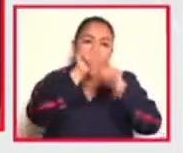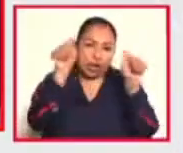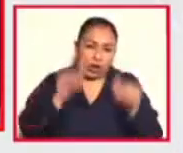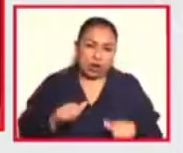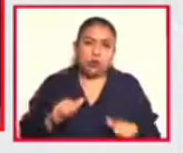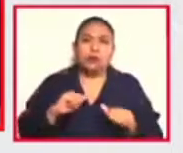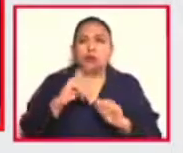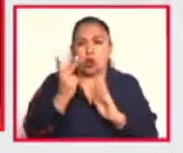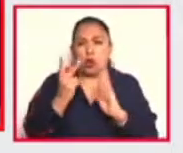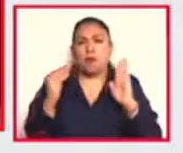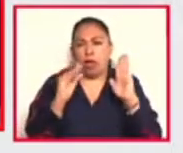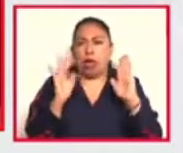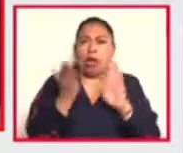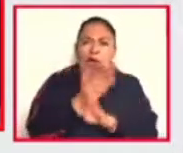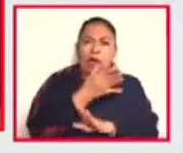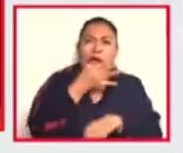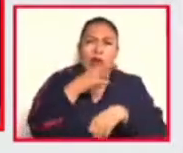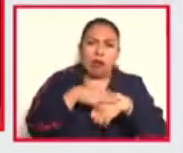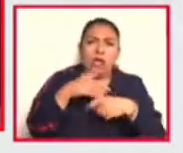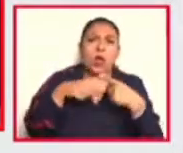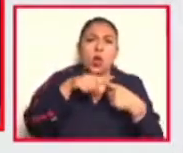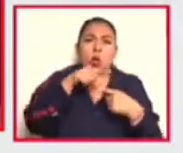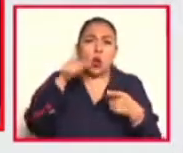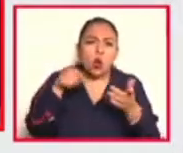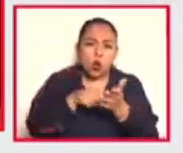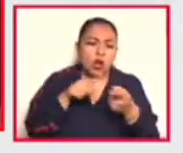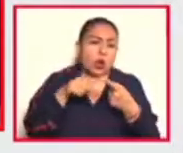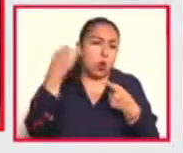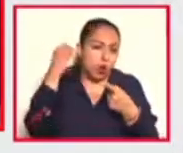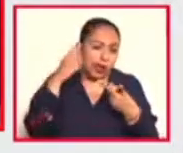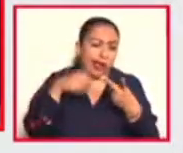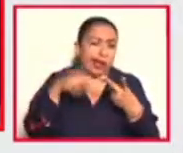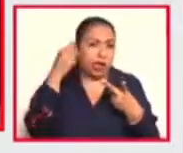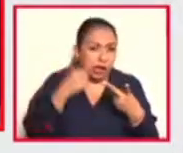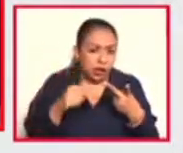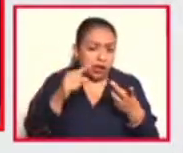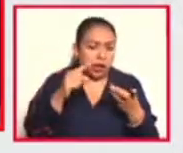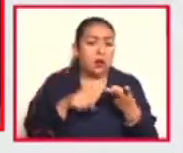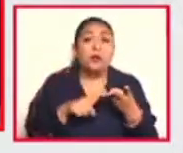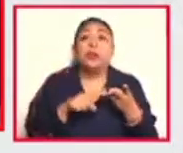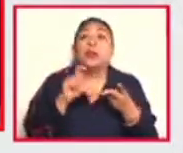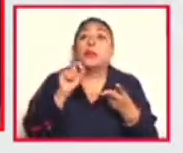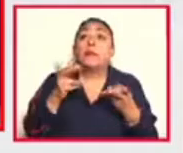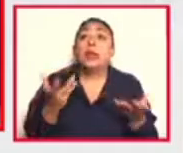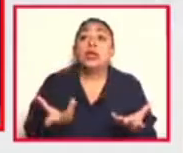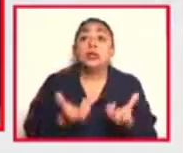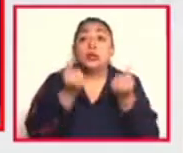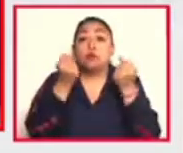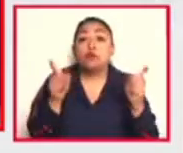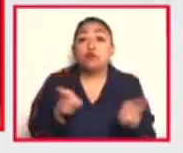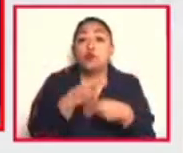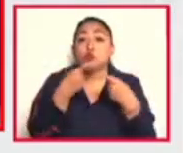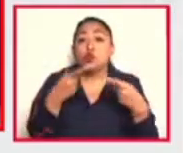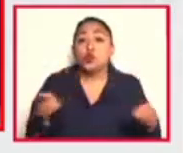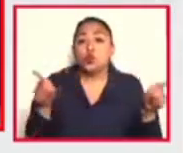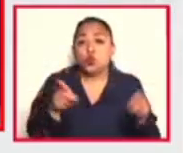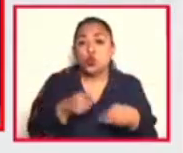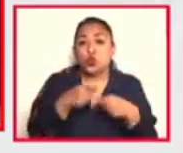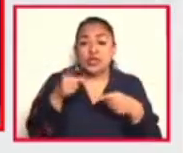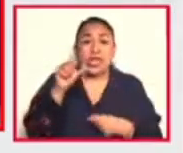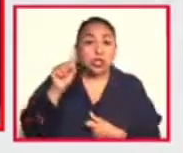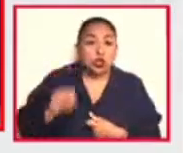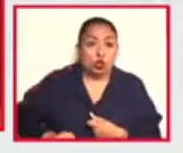ya lo mencionaba, de Oaxaca, de Guerrero. Estamos rescatando mucho la música calentana sureña,